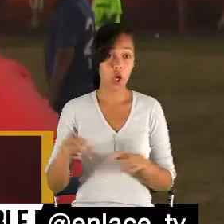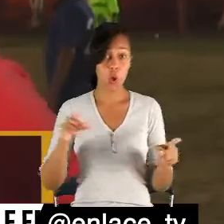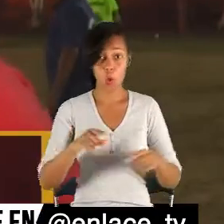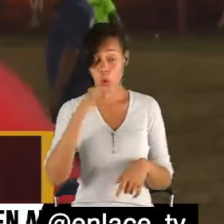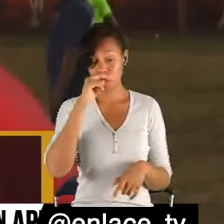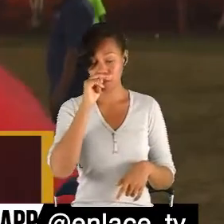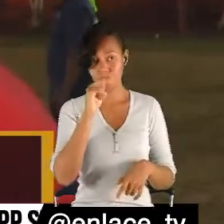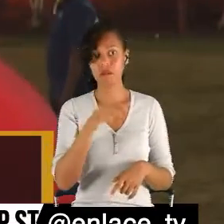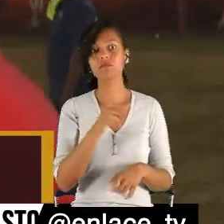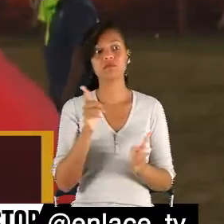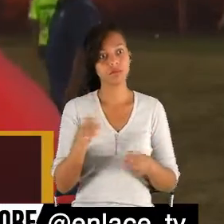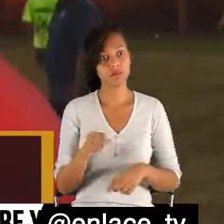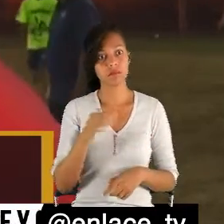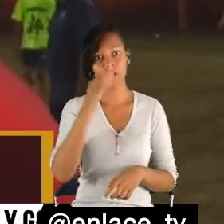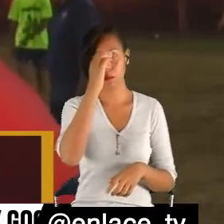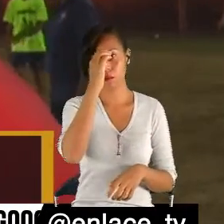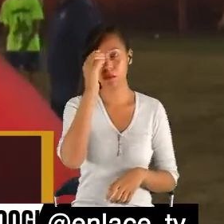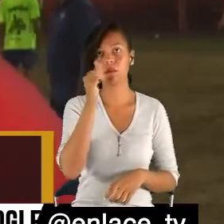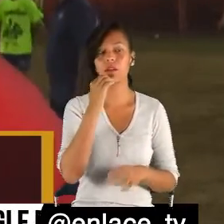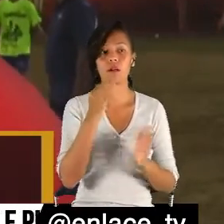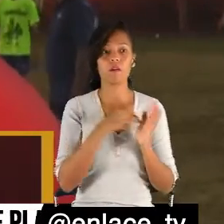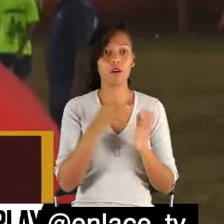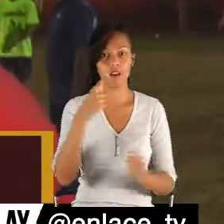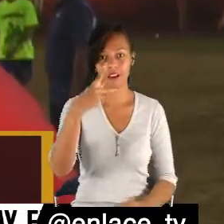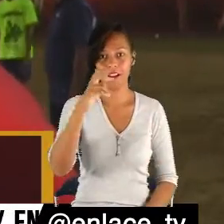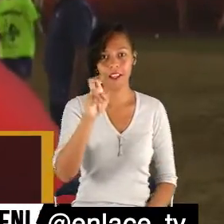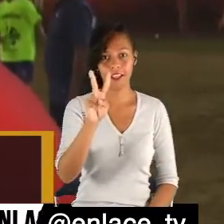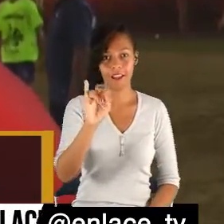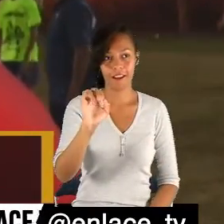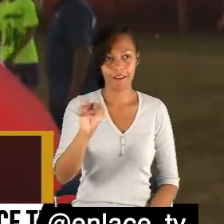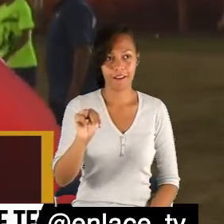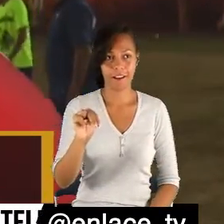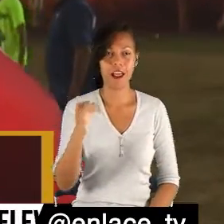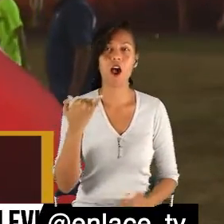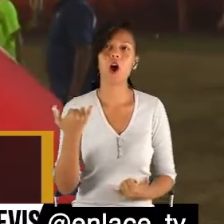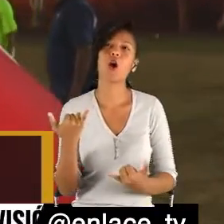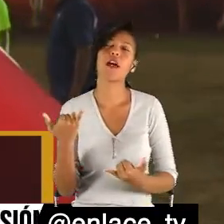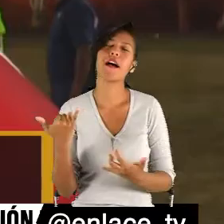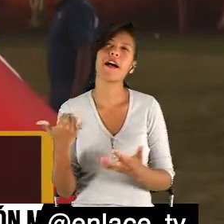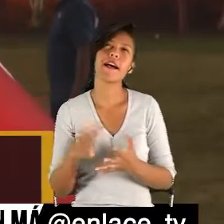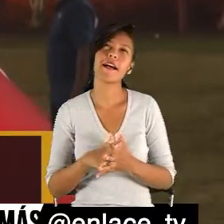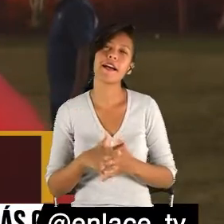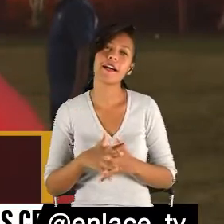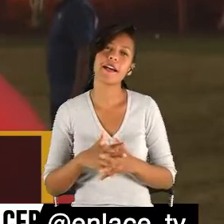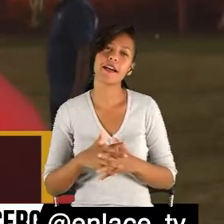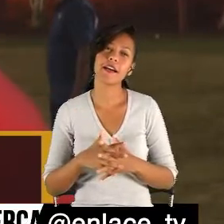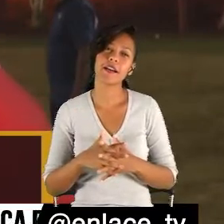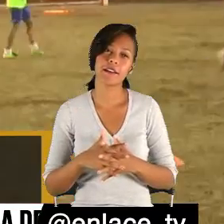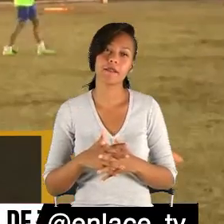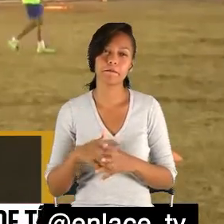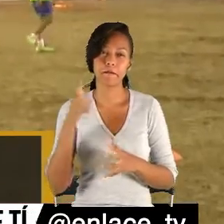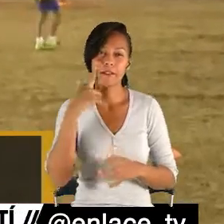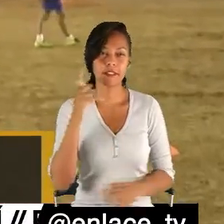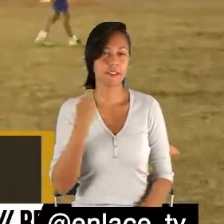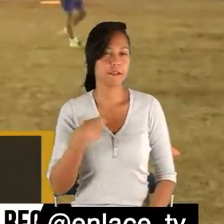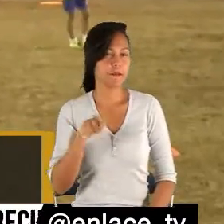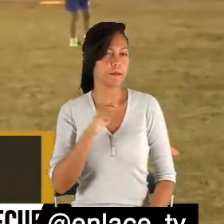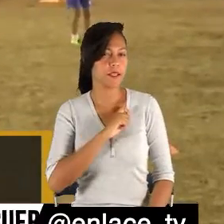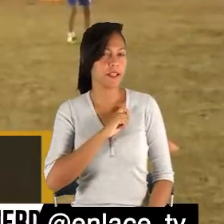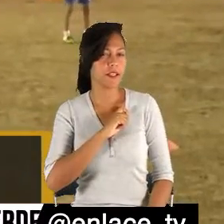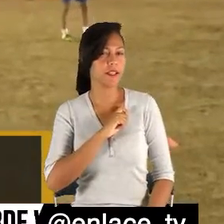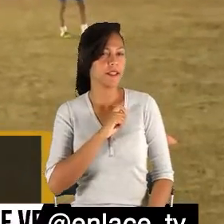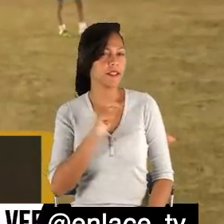allá kevin que está por allá por ahorita está por allá por españa por en su lado gracias